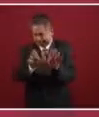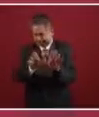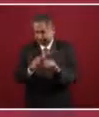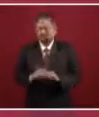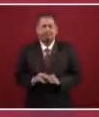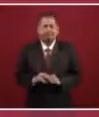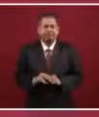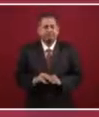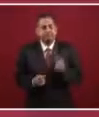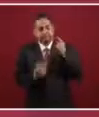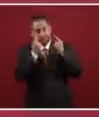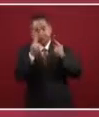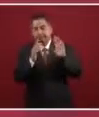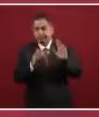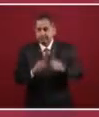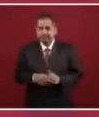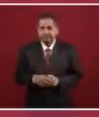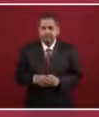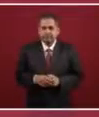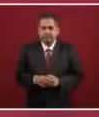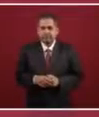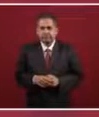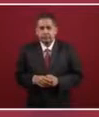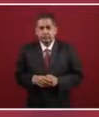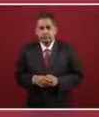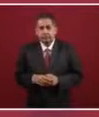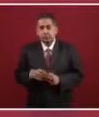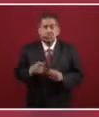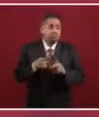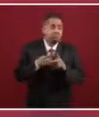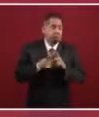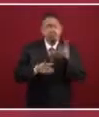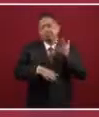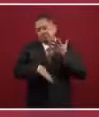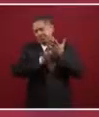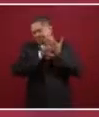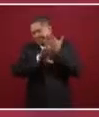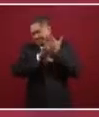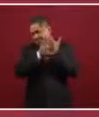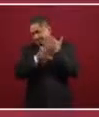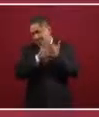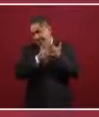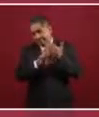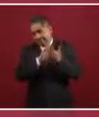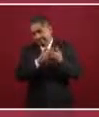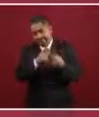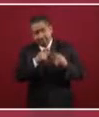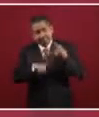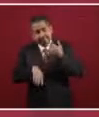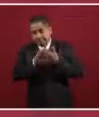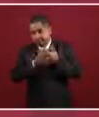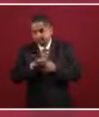Y se lanzan con todo.